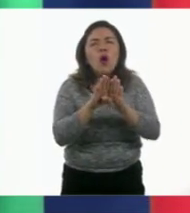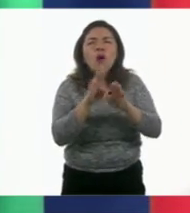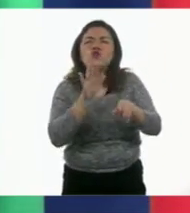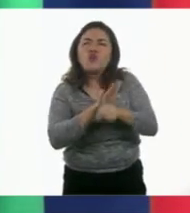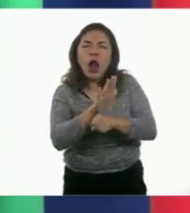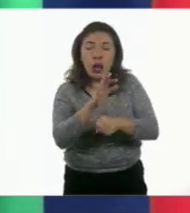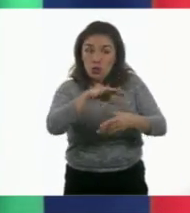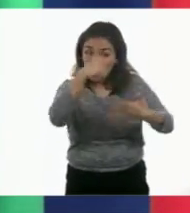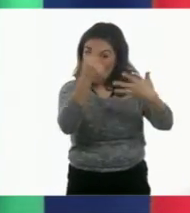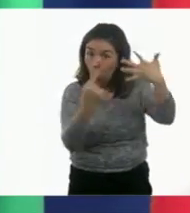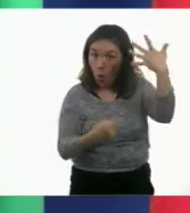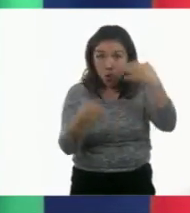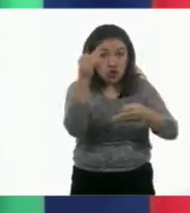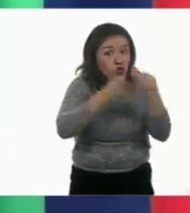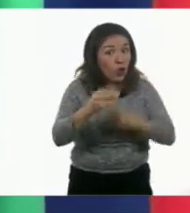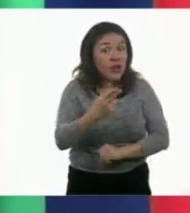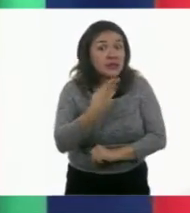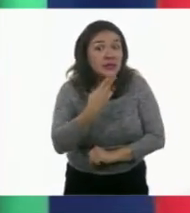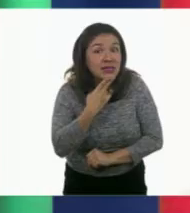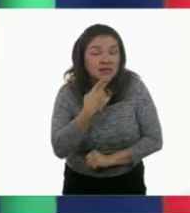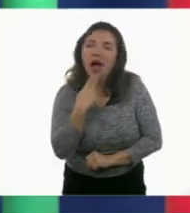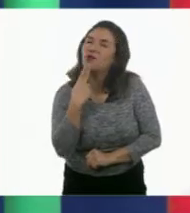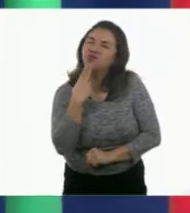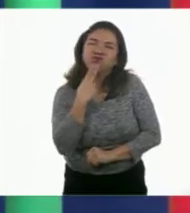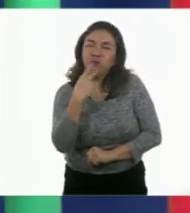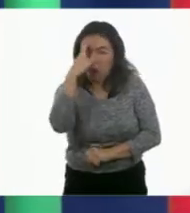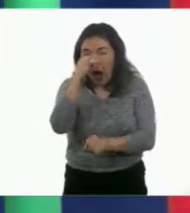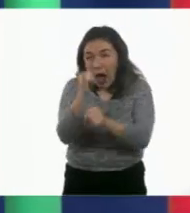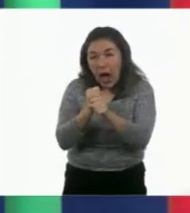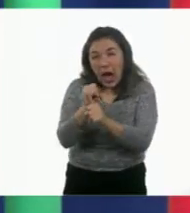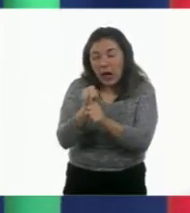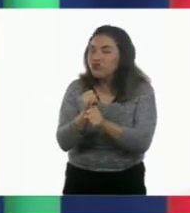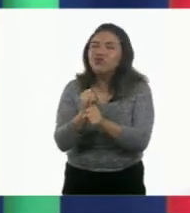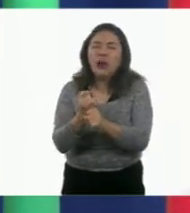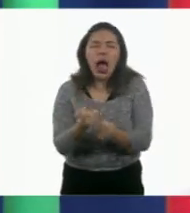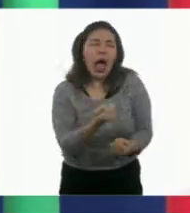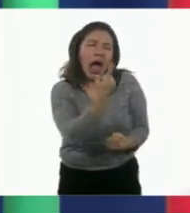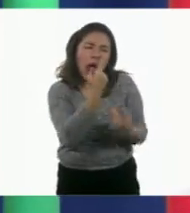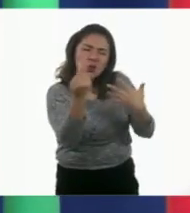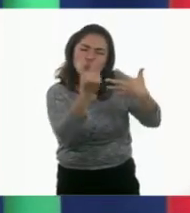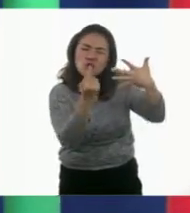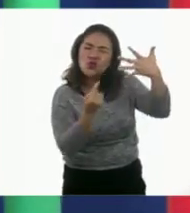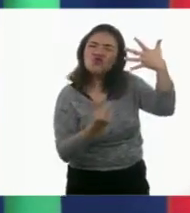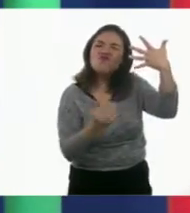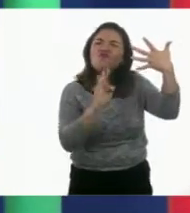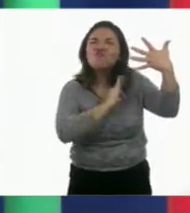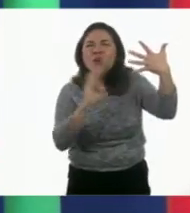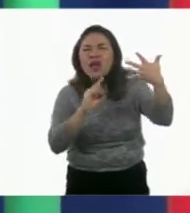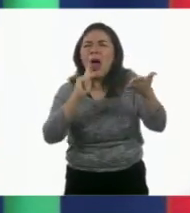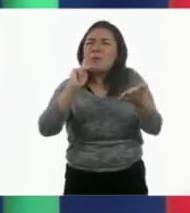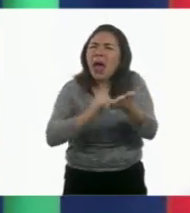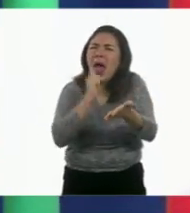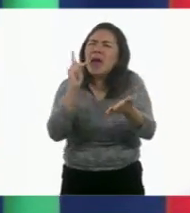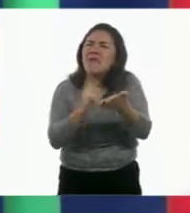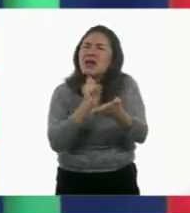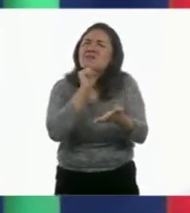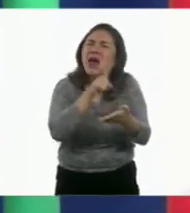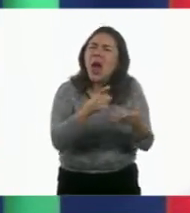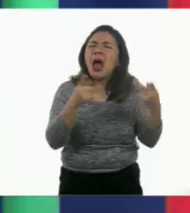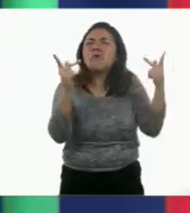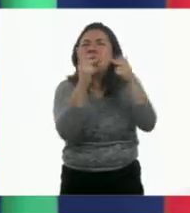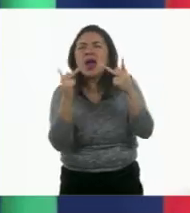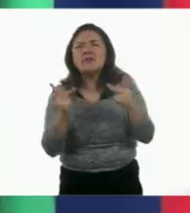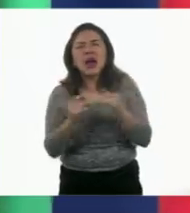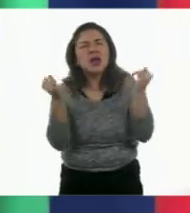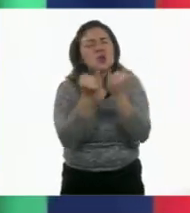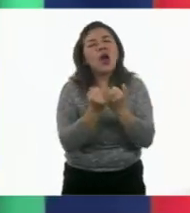no todas te van a servir para recabar información. Algunas preguntas pueden ser repetitivas, otras